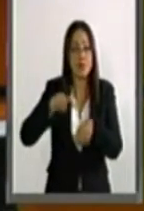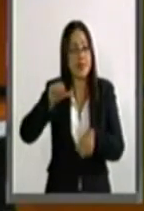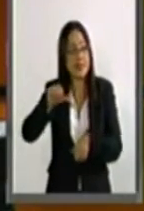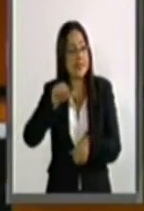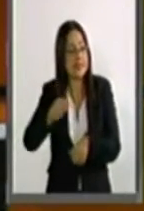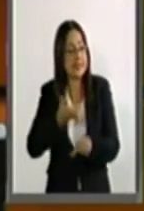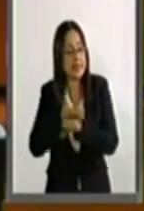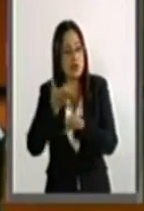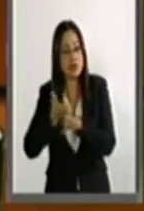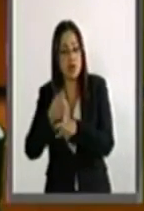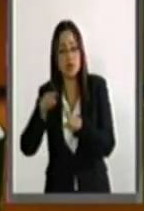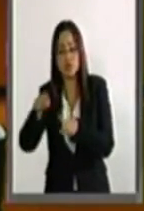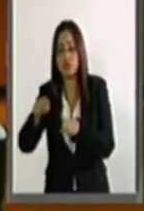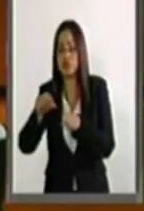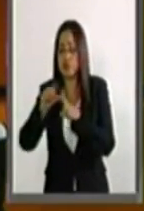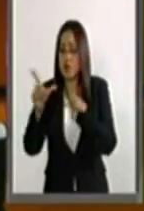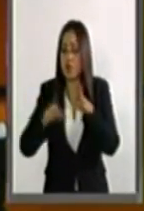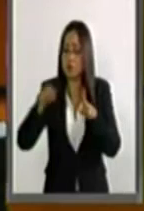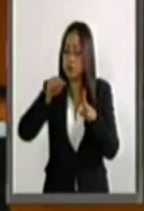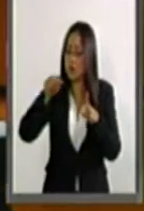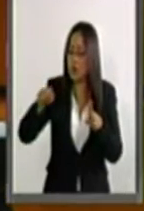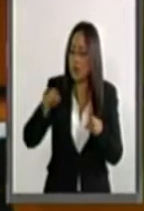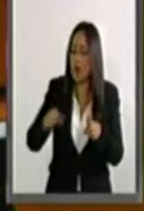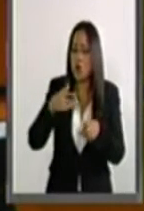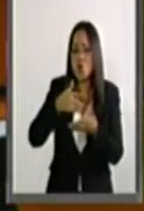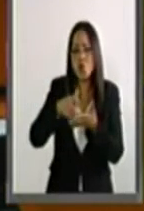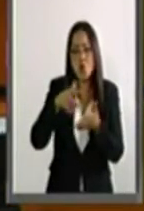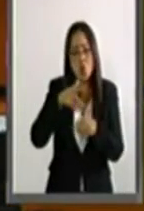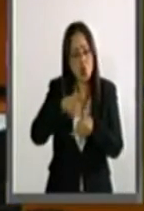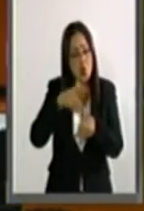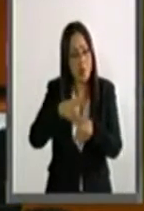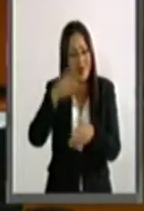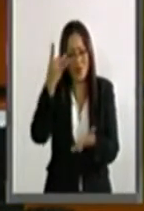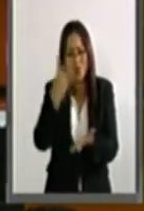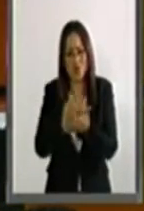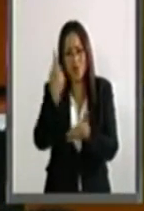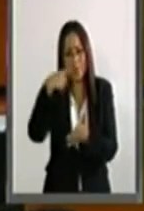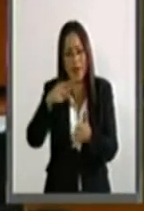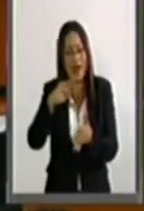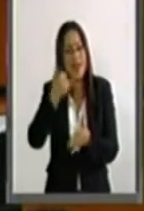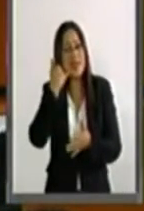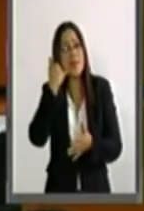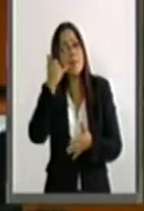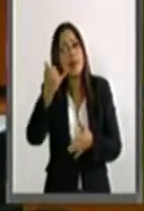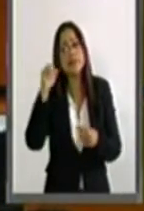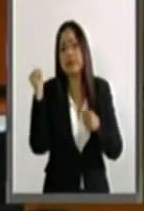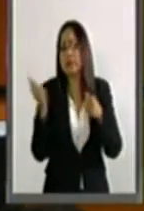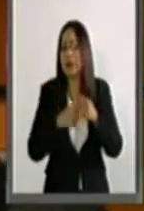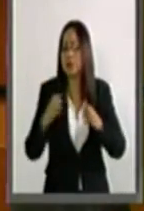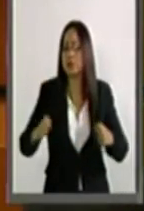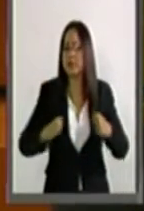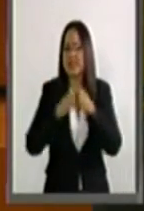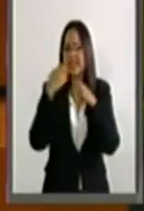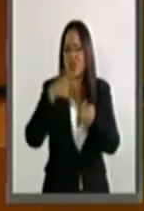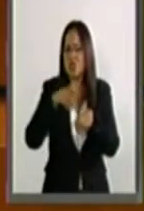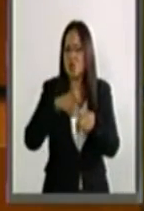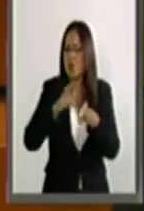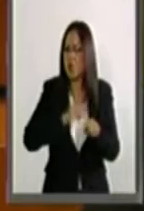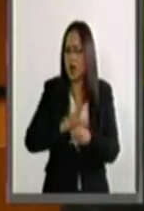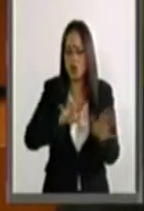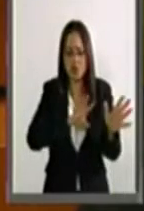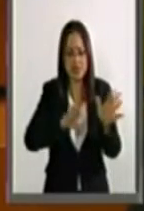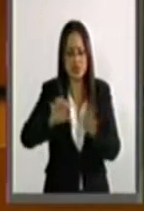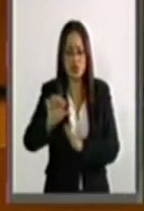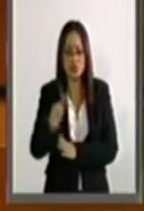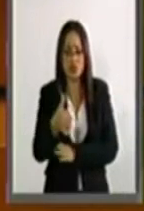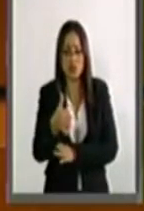entidades federativas del país el número único de atención de llamadas de emergencias 911,